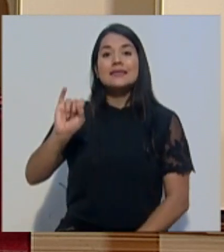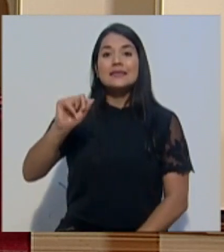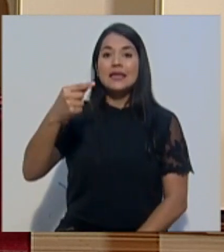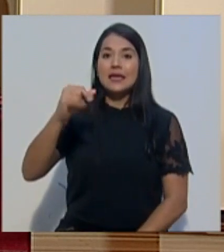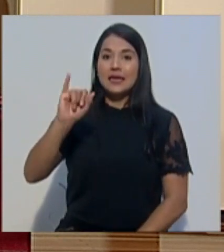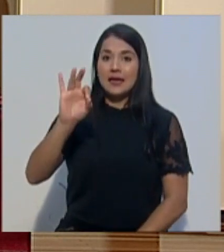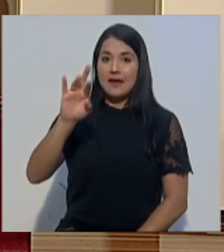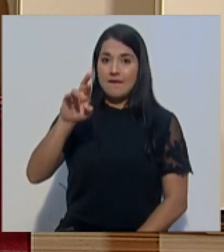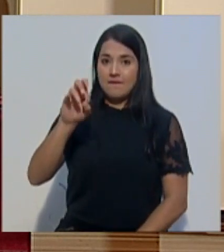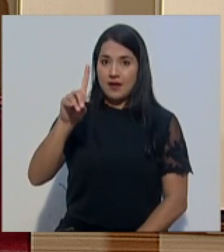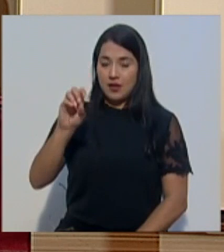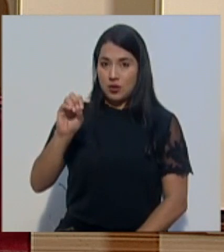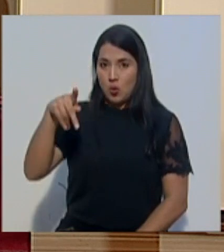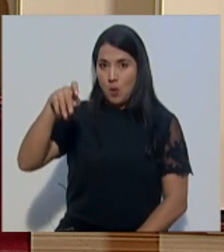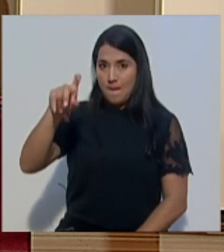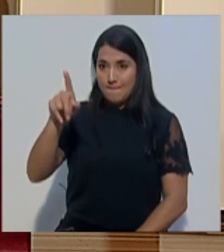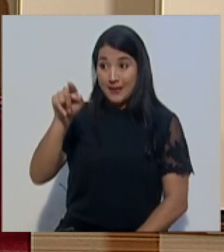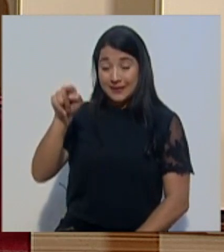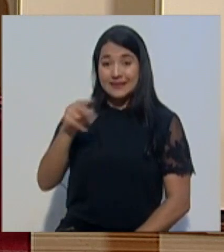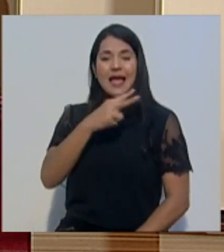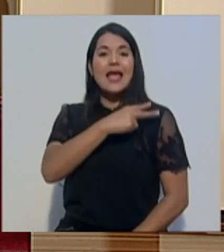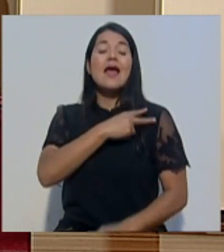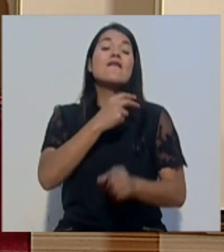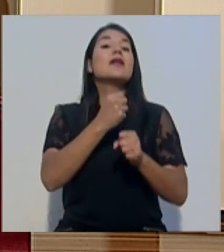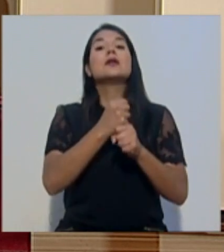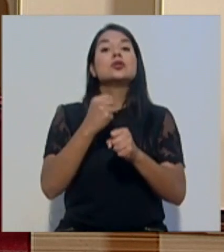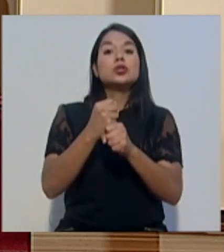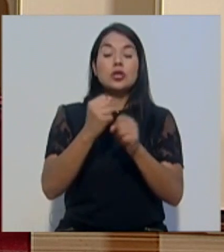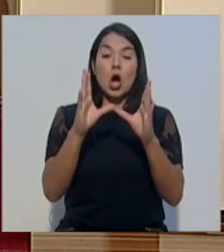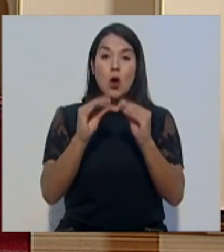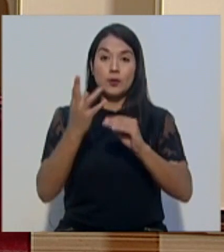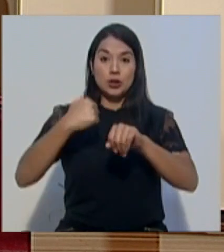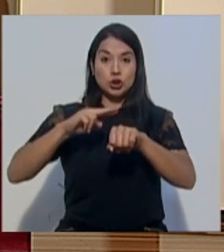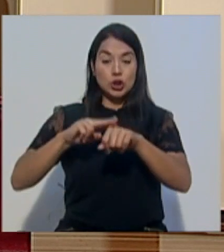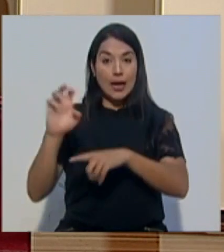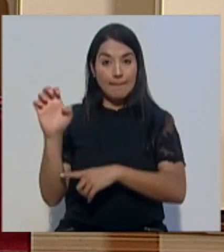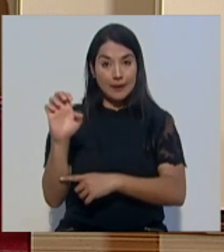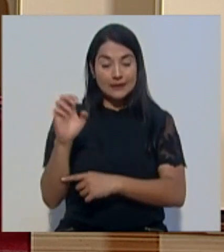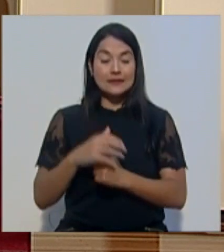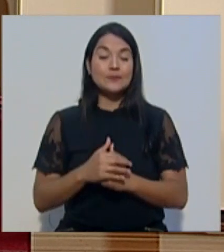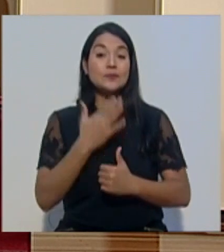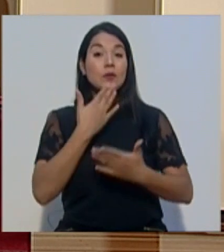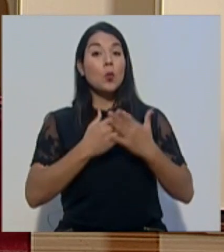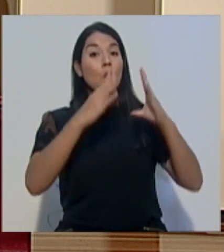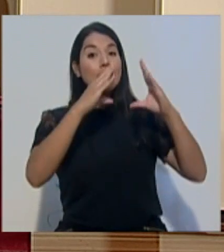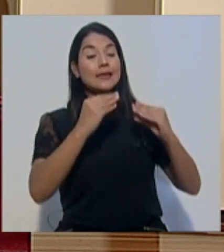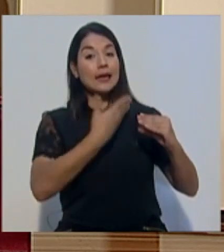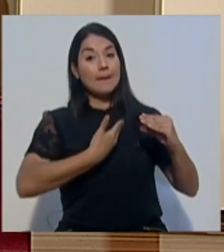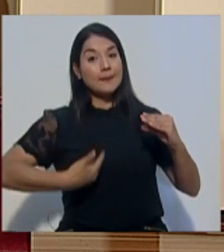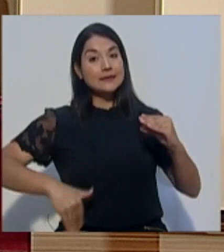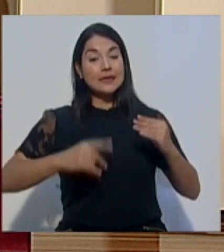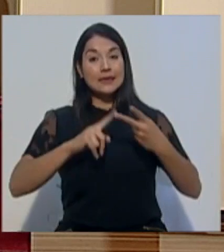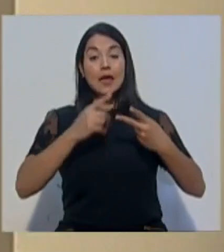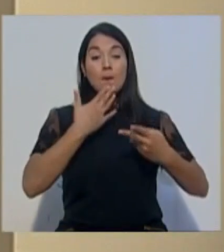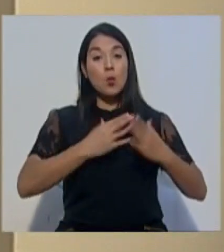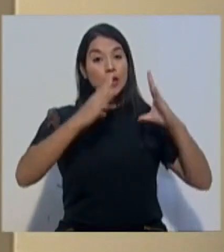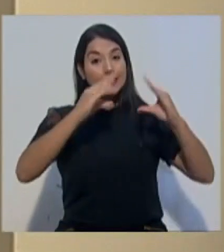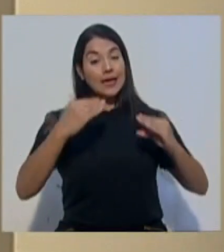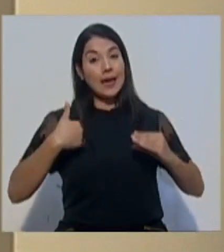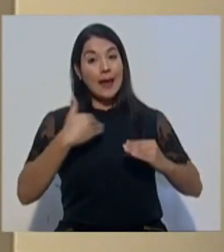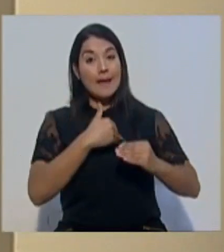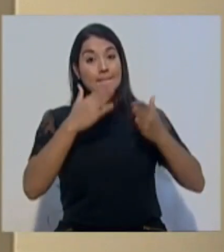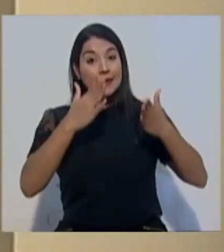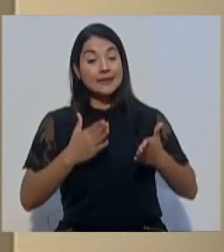jefe de operaciones de la Comisión Nacional de Emergencias. Muy buenas tardes, señor presidente. Muy buenas tardes, señora